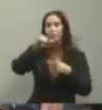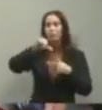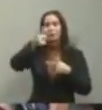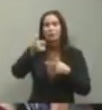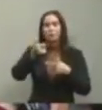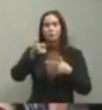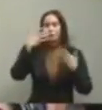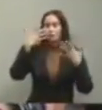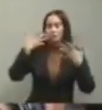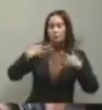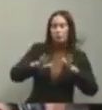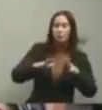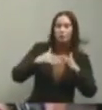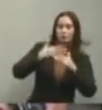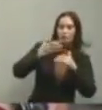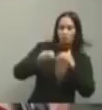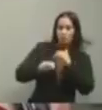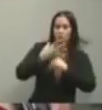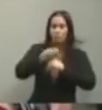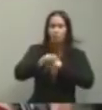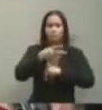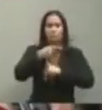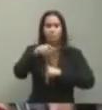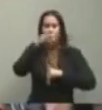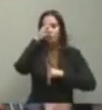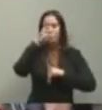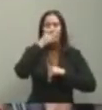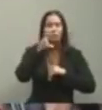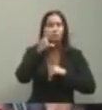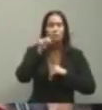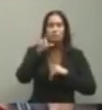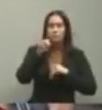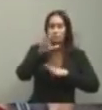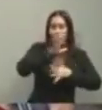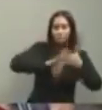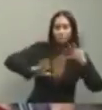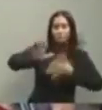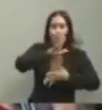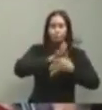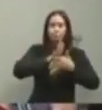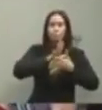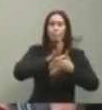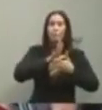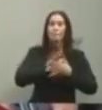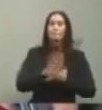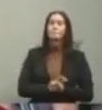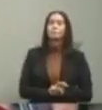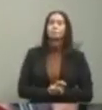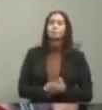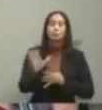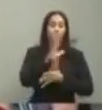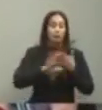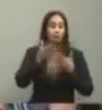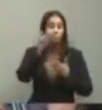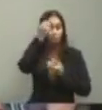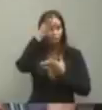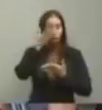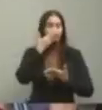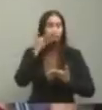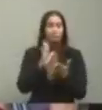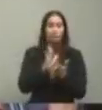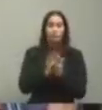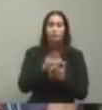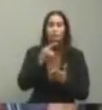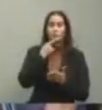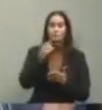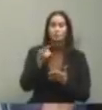que ya está circulando el virus en el país y la persona y se va generando esa esa mala información que va